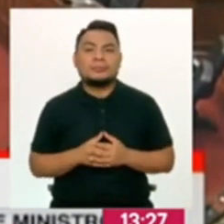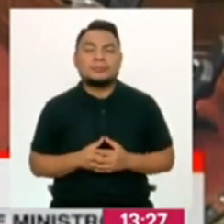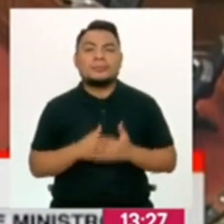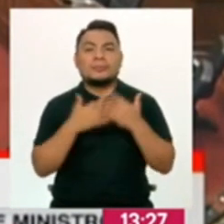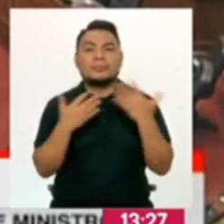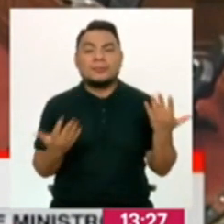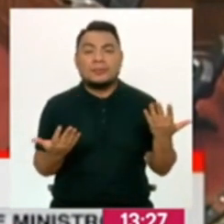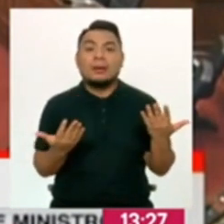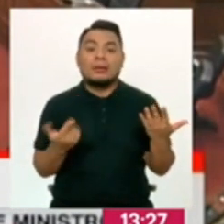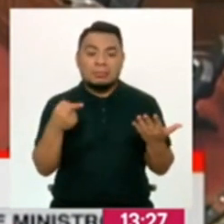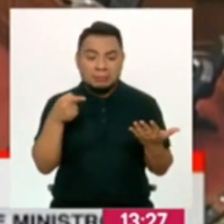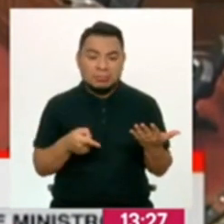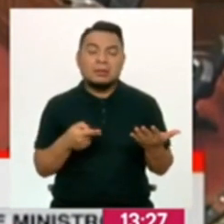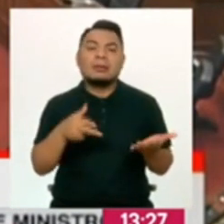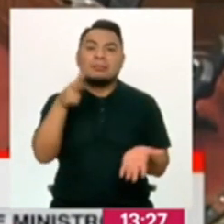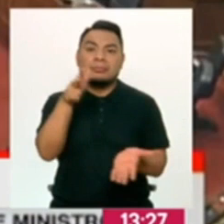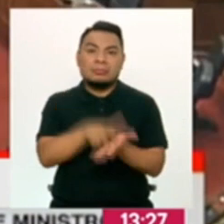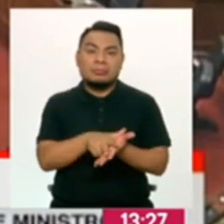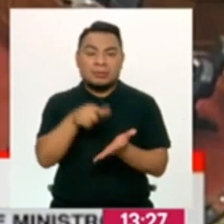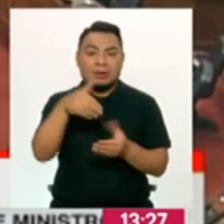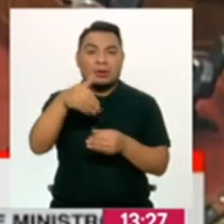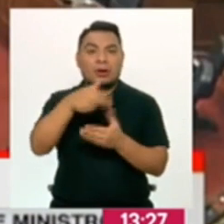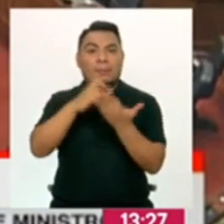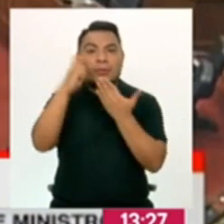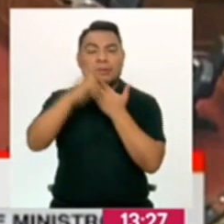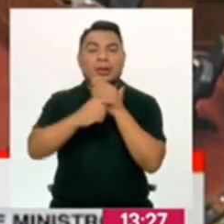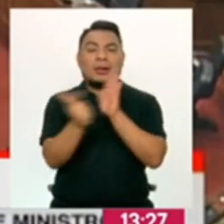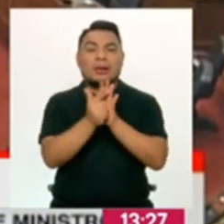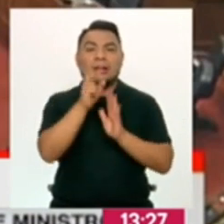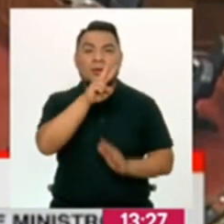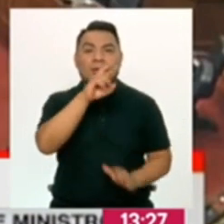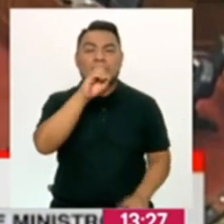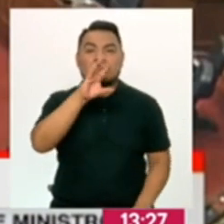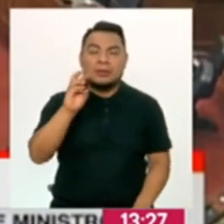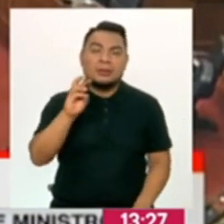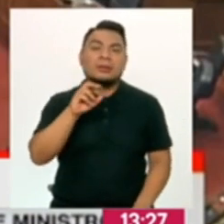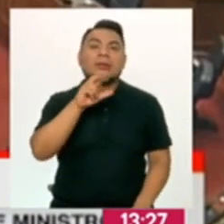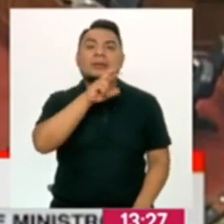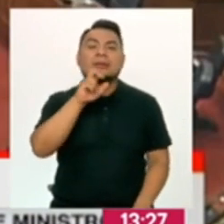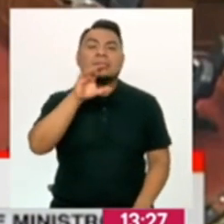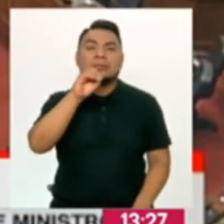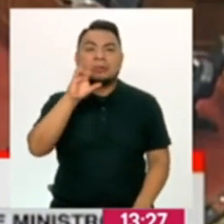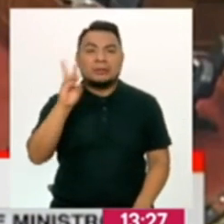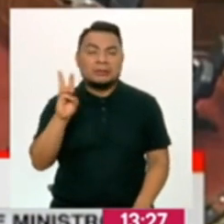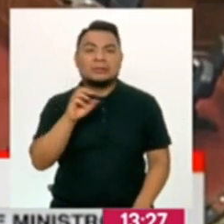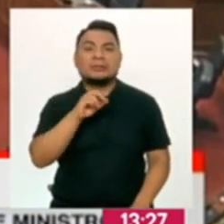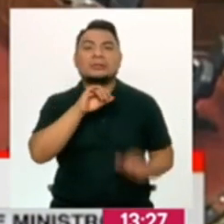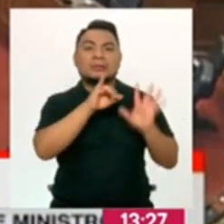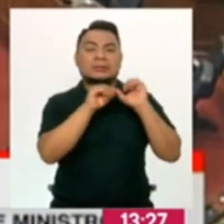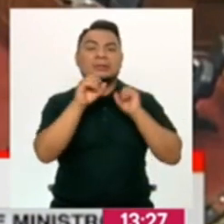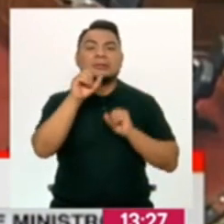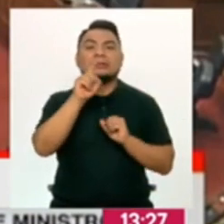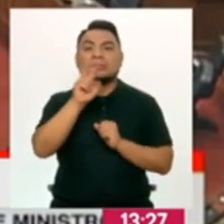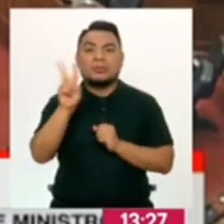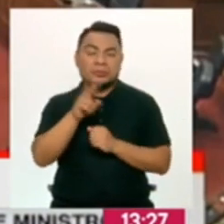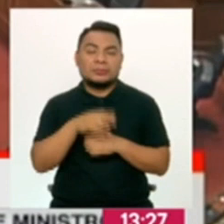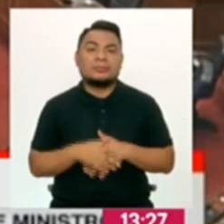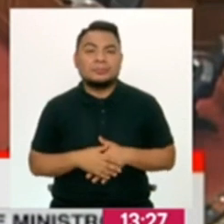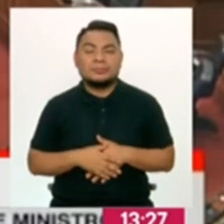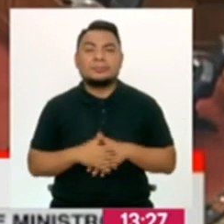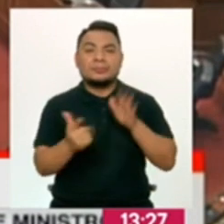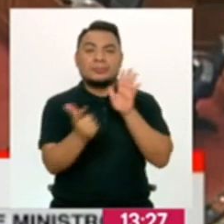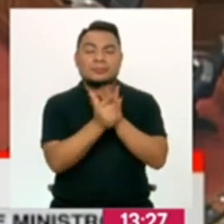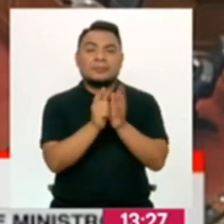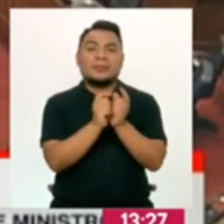En consecuencia, el dictamen recaído en los proyectos de ley 206, 306 y 612, ley de